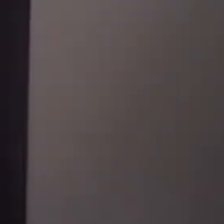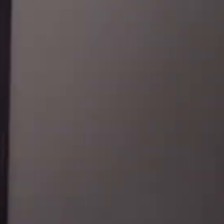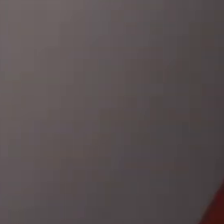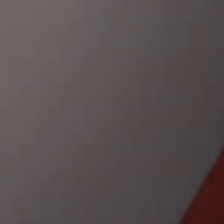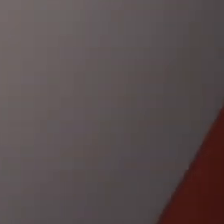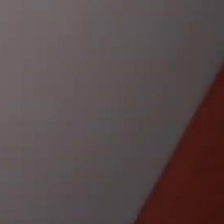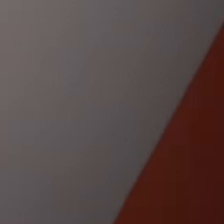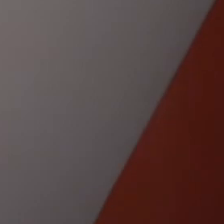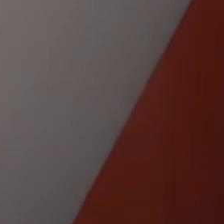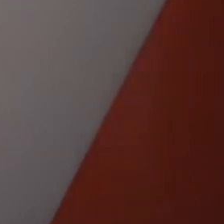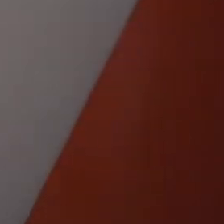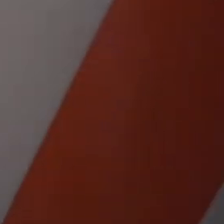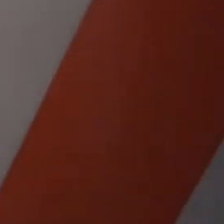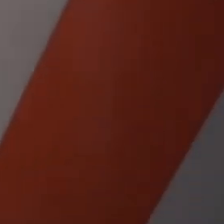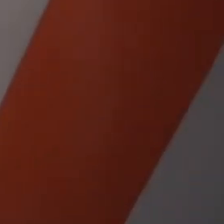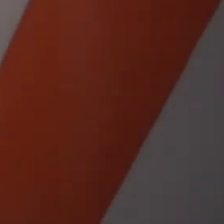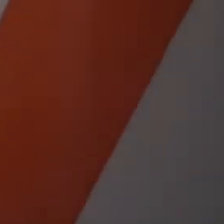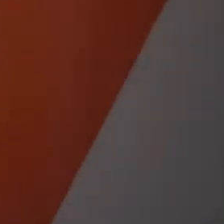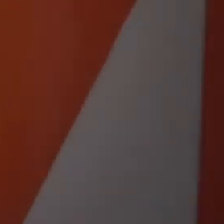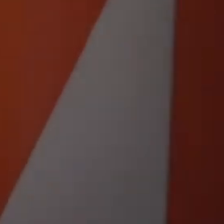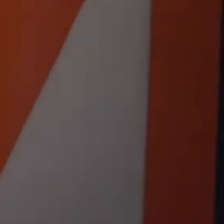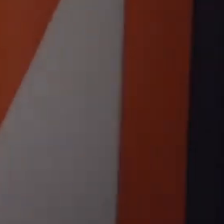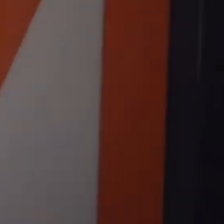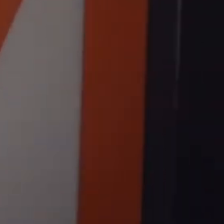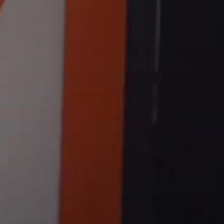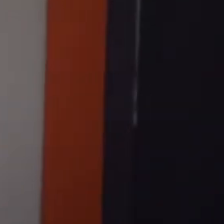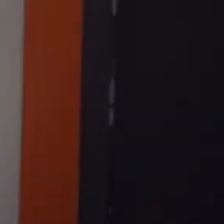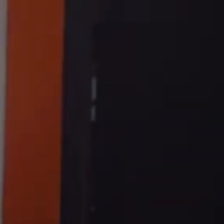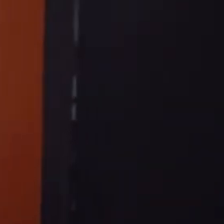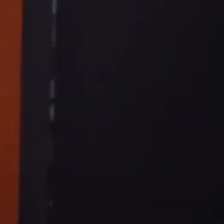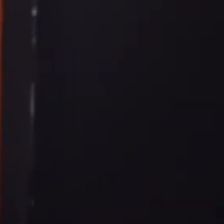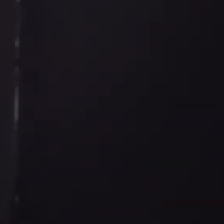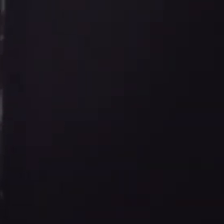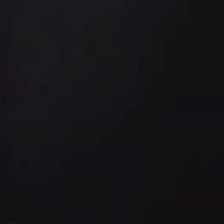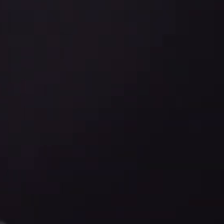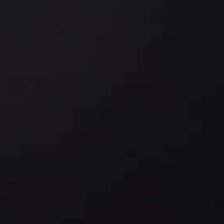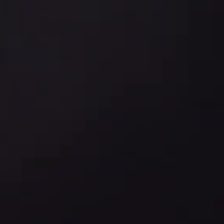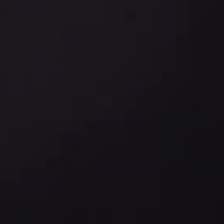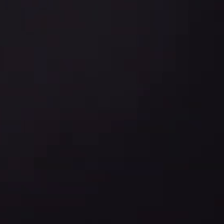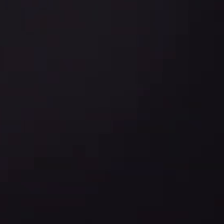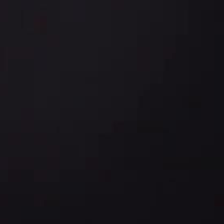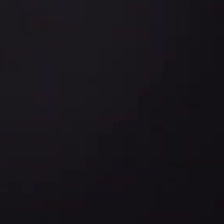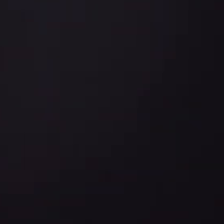cómo funciona esta área y cómo fue su gestión en 2020.